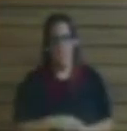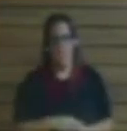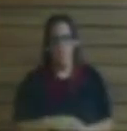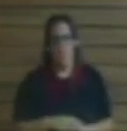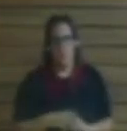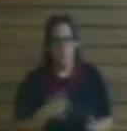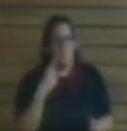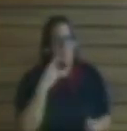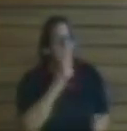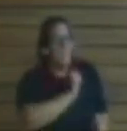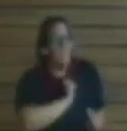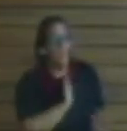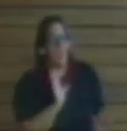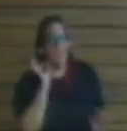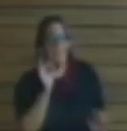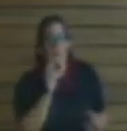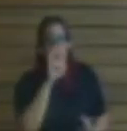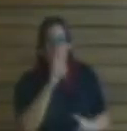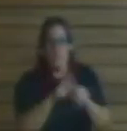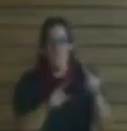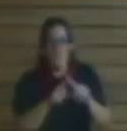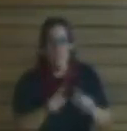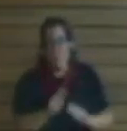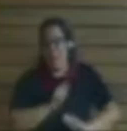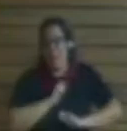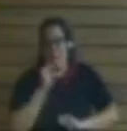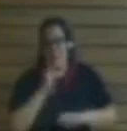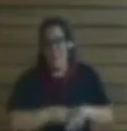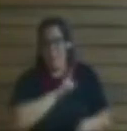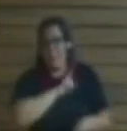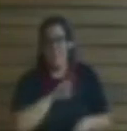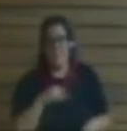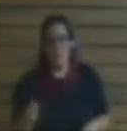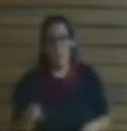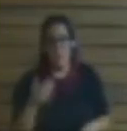claro que dan miedo. Y después de 2 años y medio, más miedo todavía. Sí.